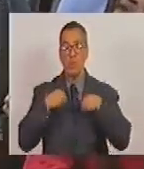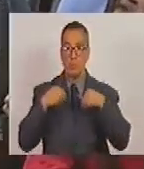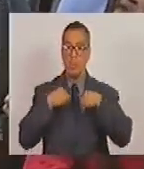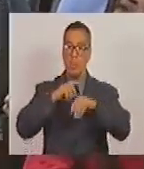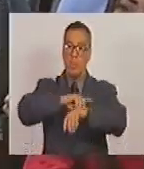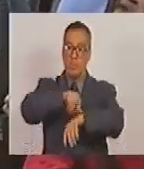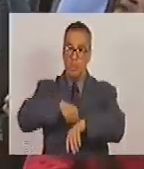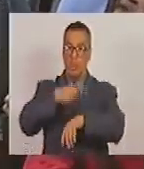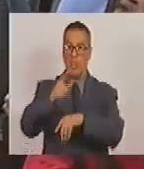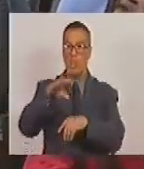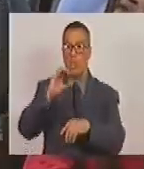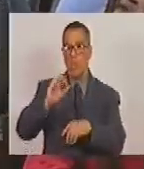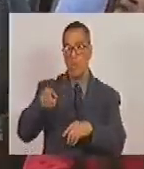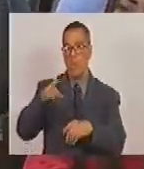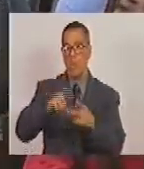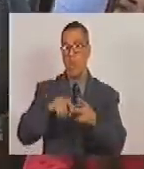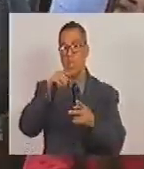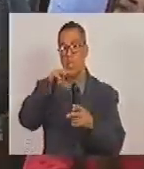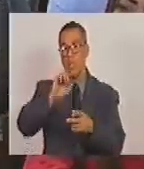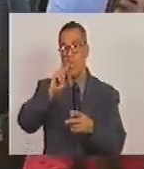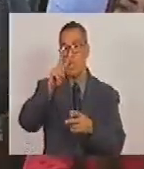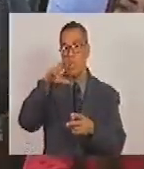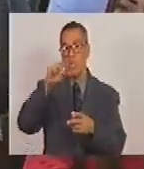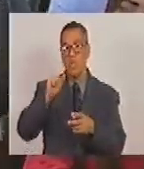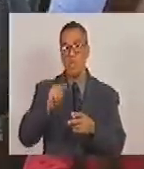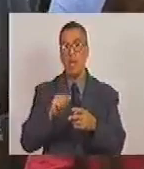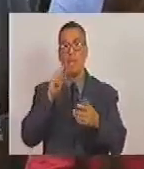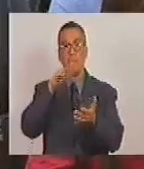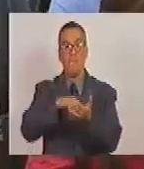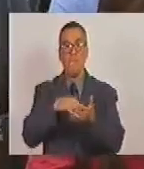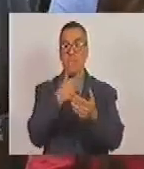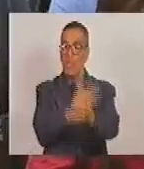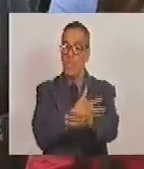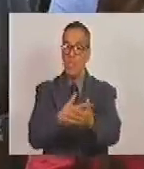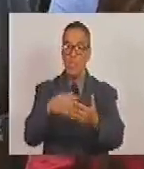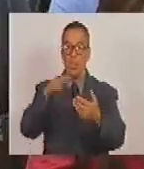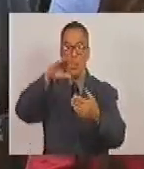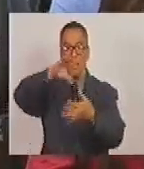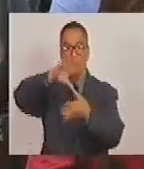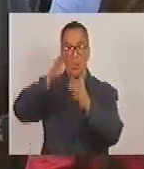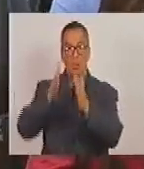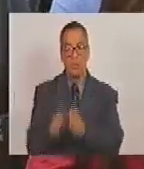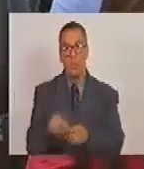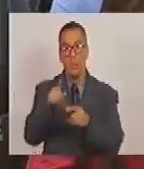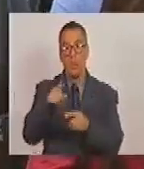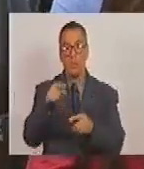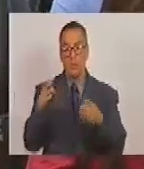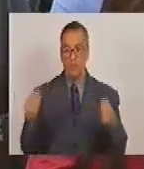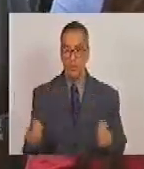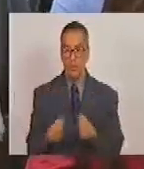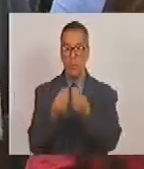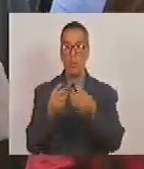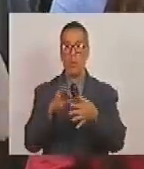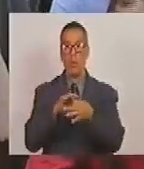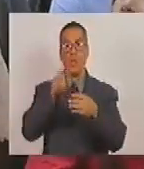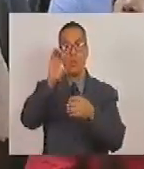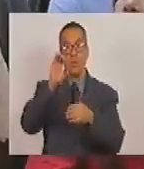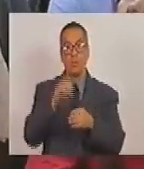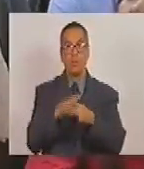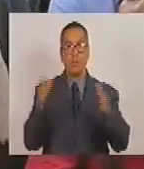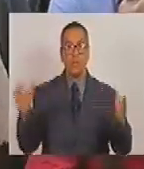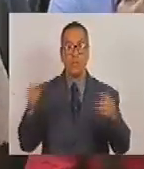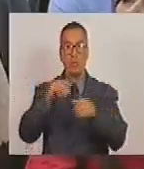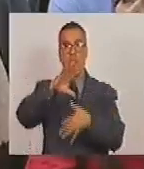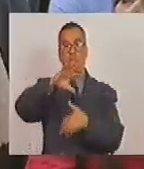después, del Che, de Eva, de los miles, de los millones de latinoamericanos, debemos unir esta patria grande